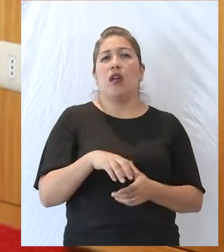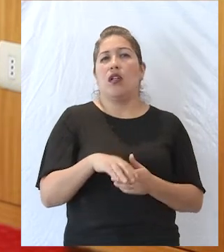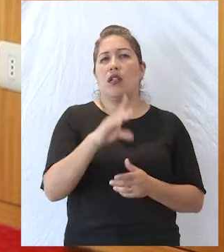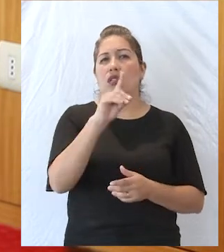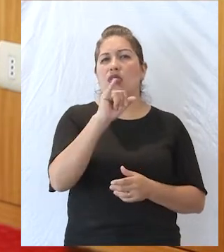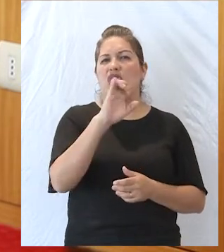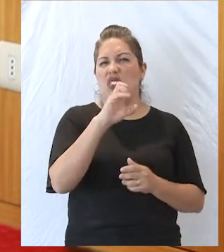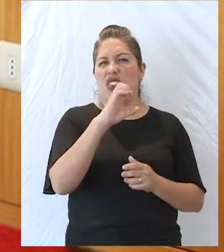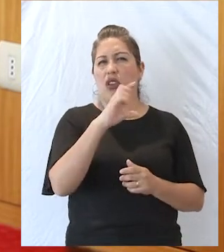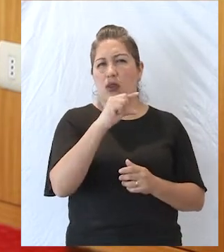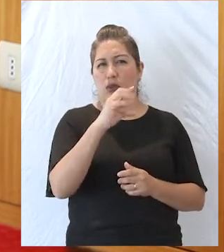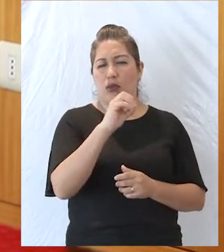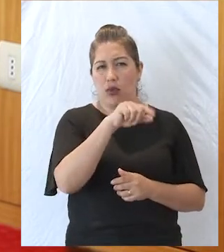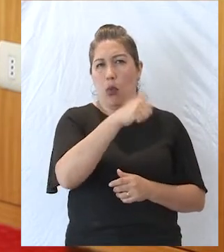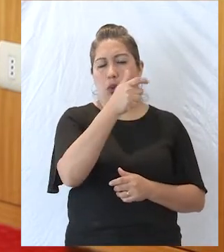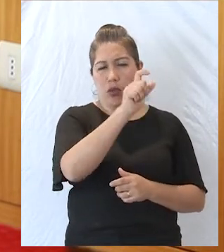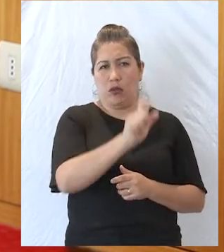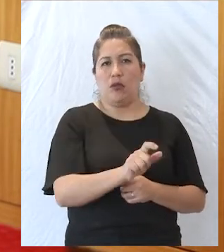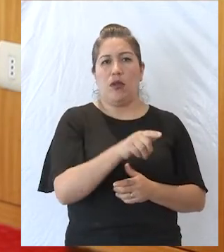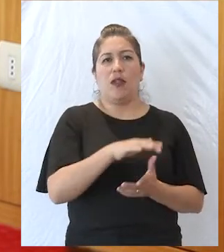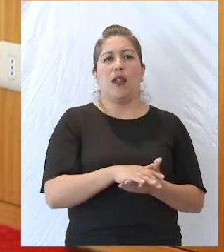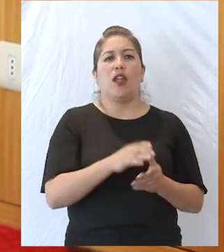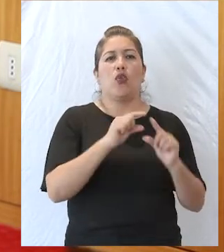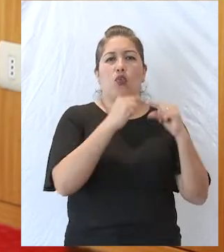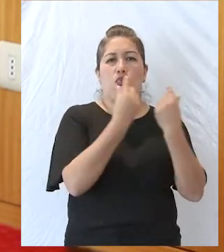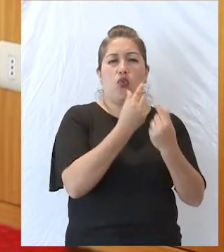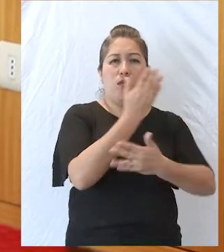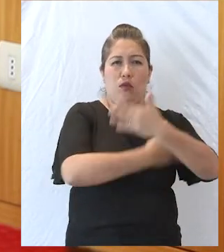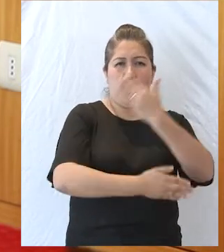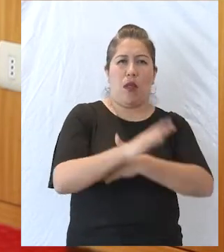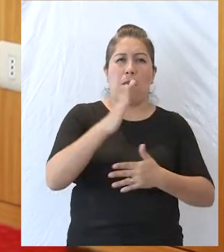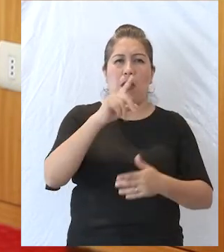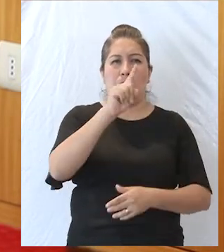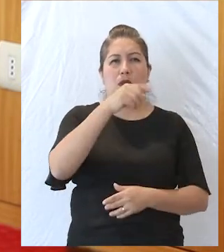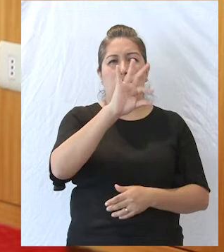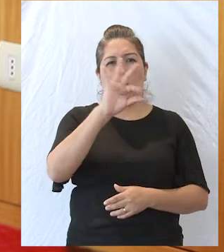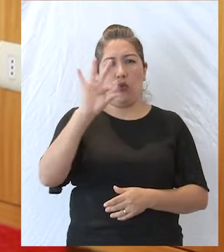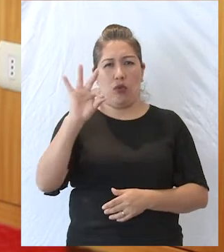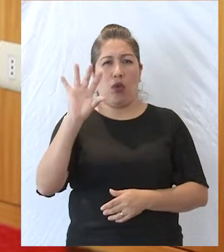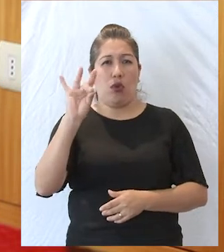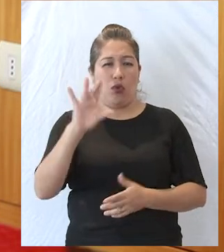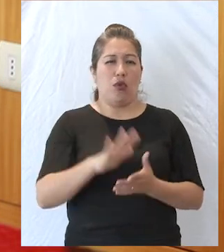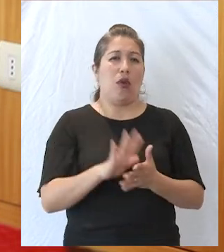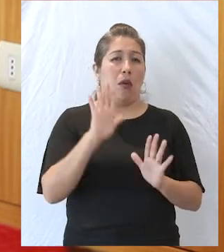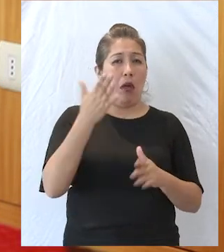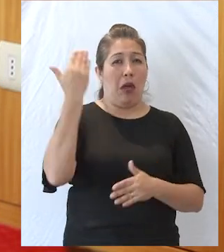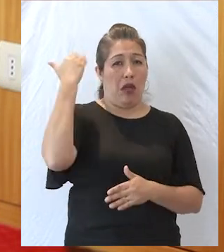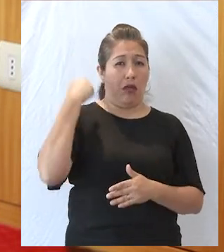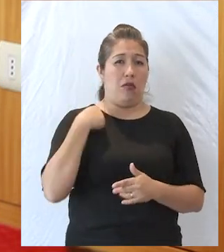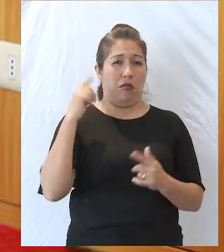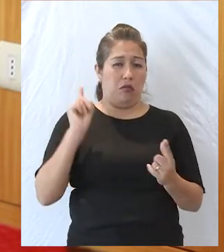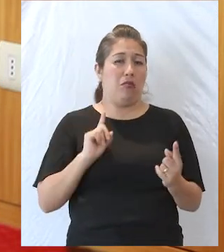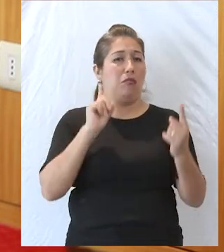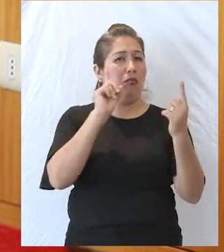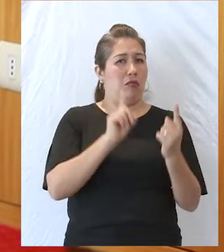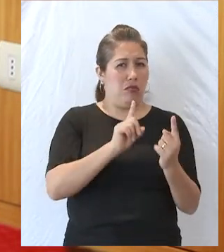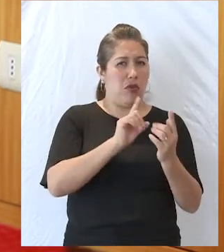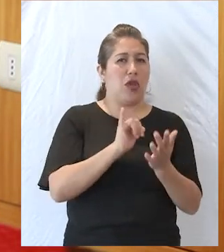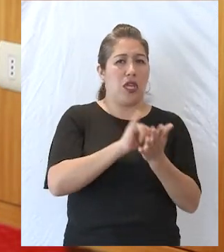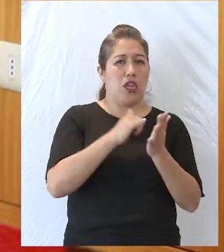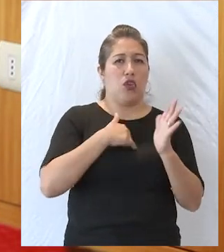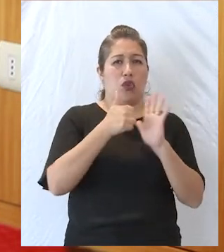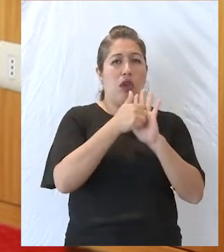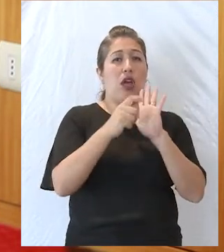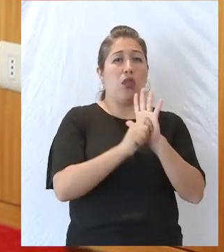Rigoberto Esquerra Cáceres, que era presidente del grupo de trabajo de discapacidad en el año 98-99, personalmente